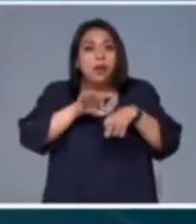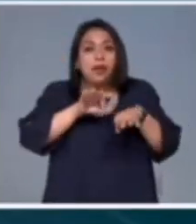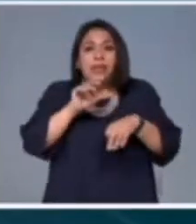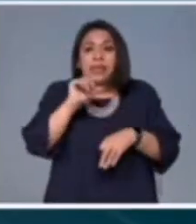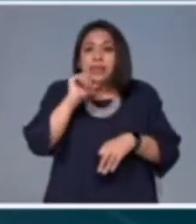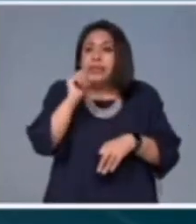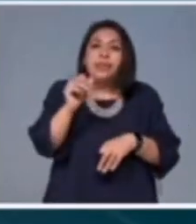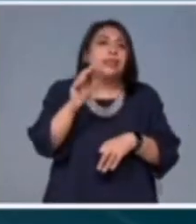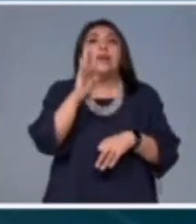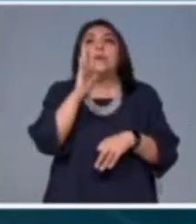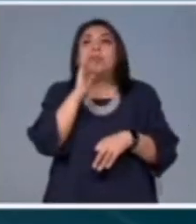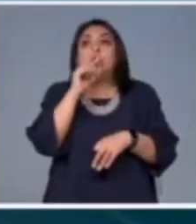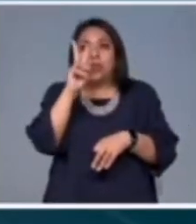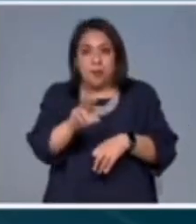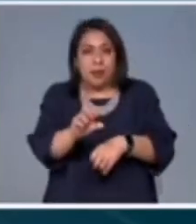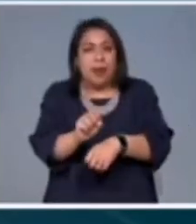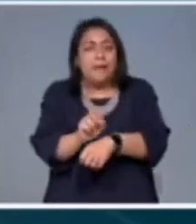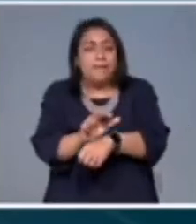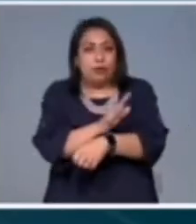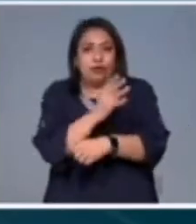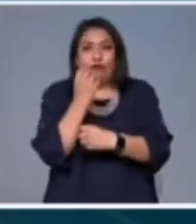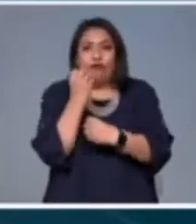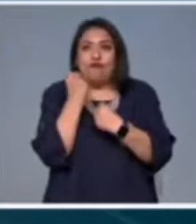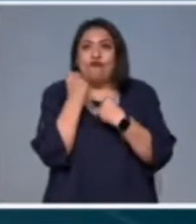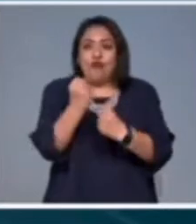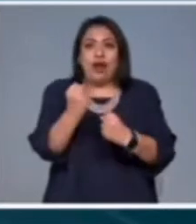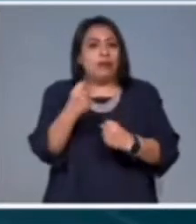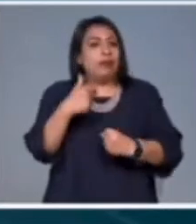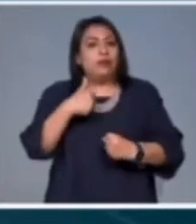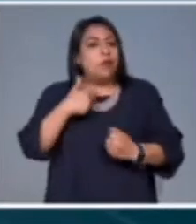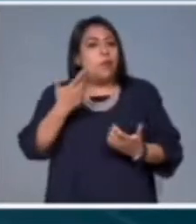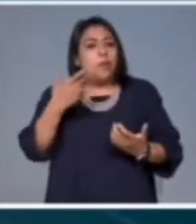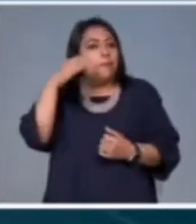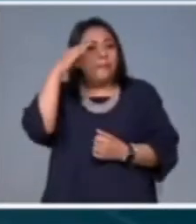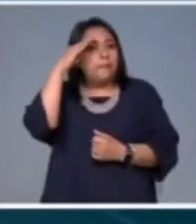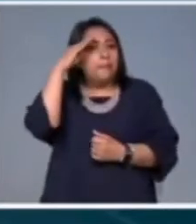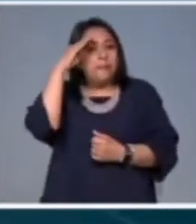porque fue una emoción muy fuerte porque